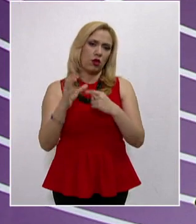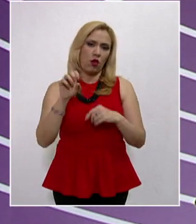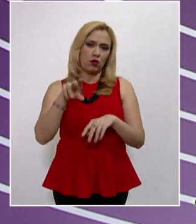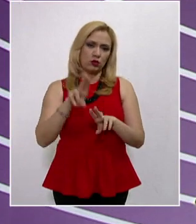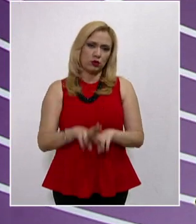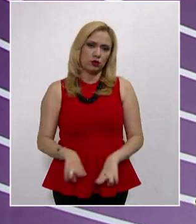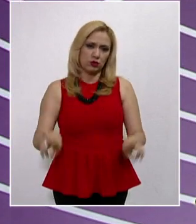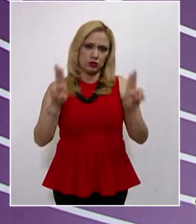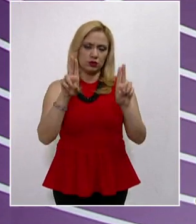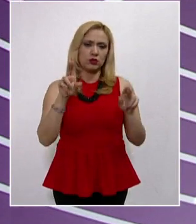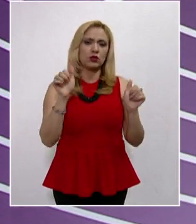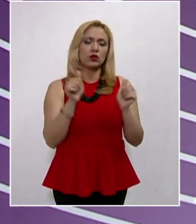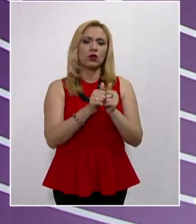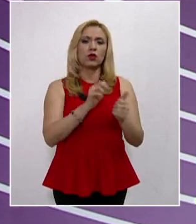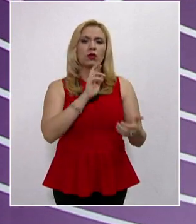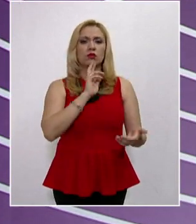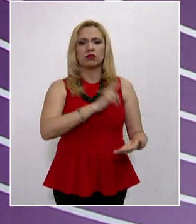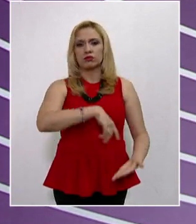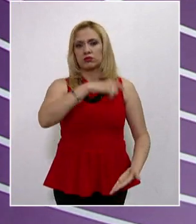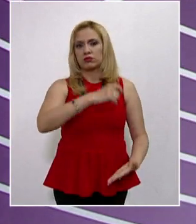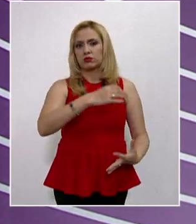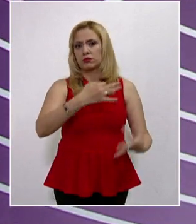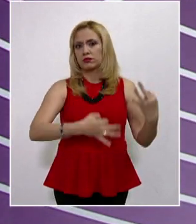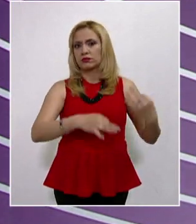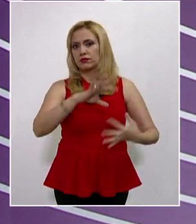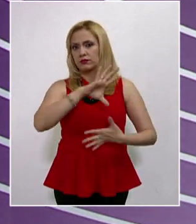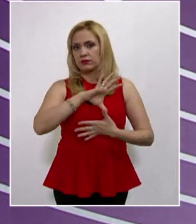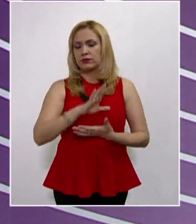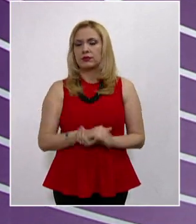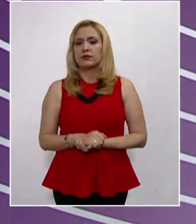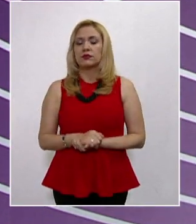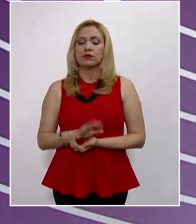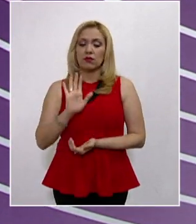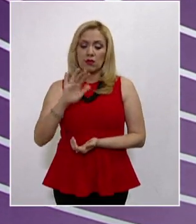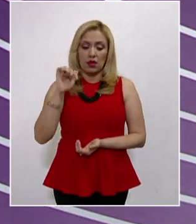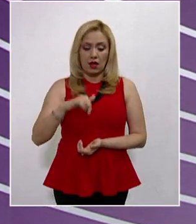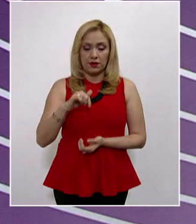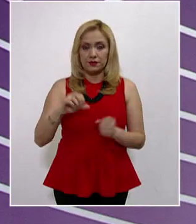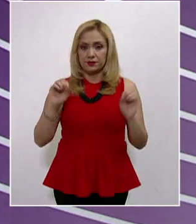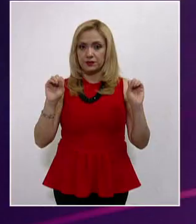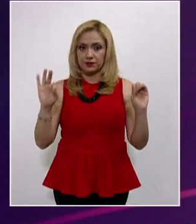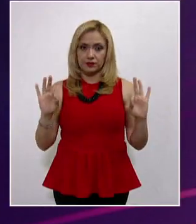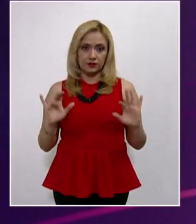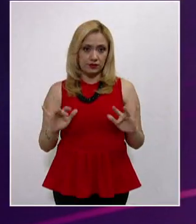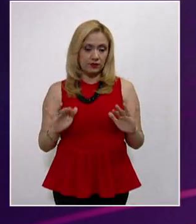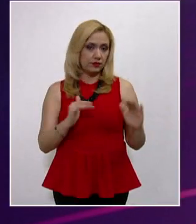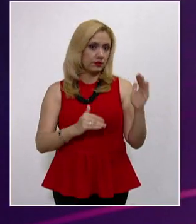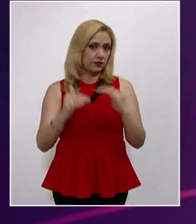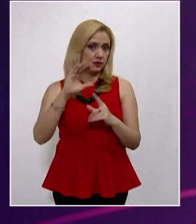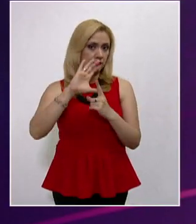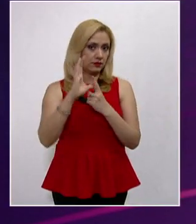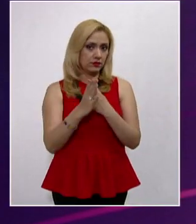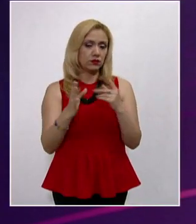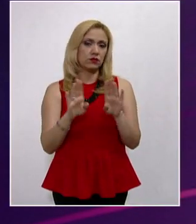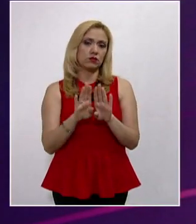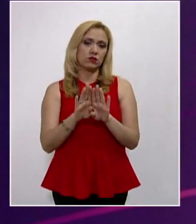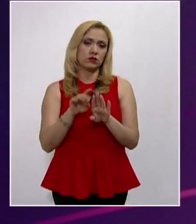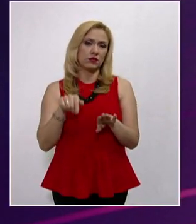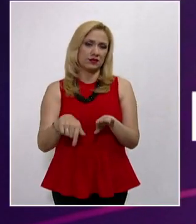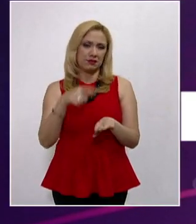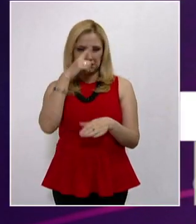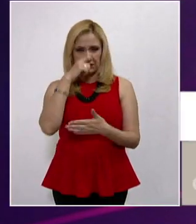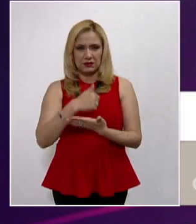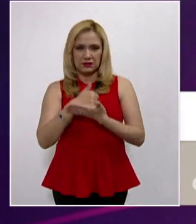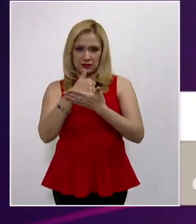respecto a los criterios de la Corte Interamericana? Bueno, la Oficina en México del Alto Comisionado, como parte de su mandato de